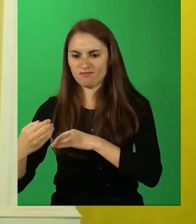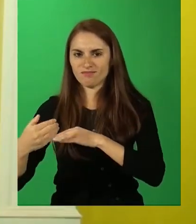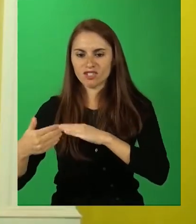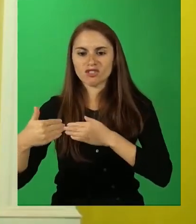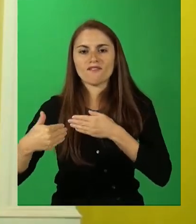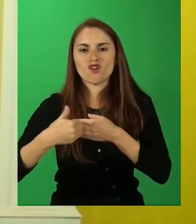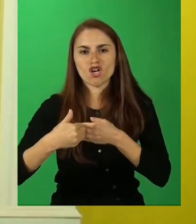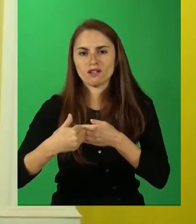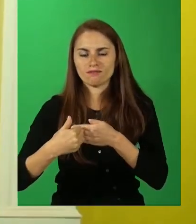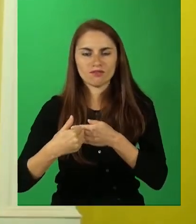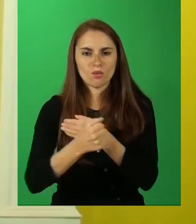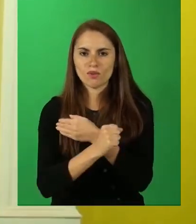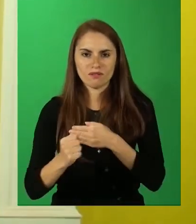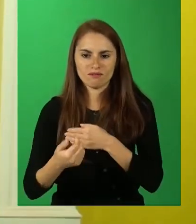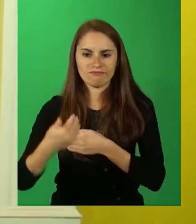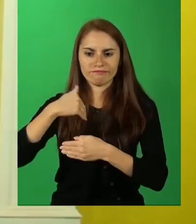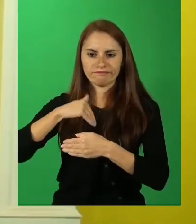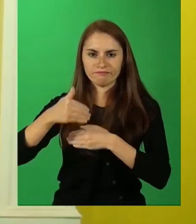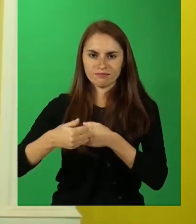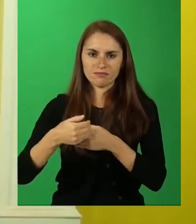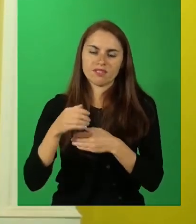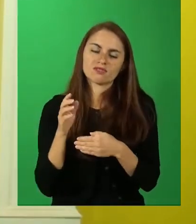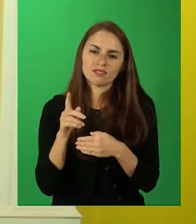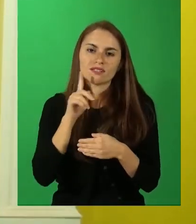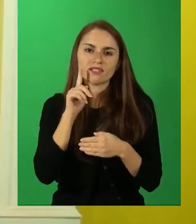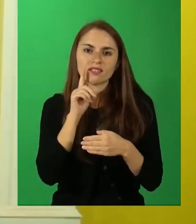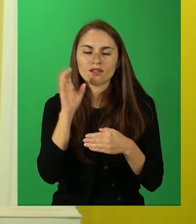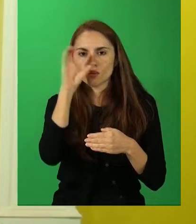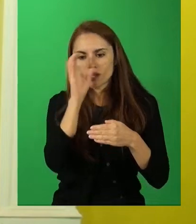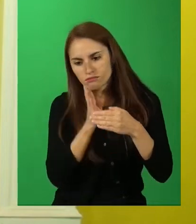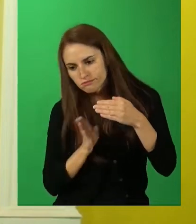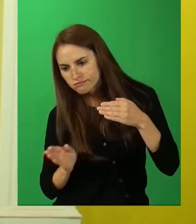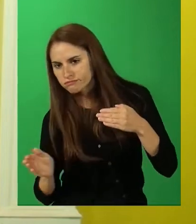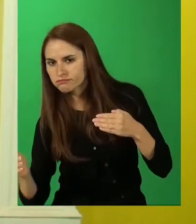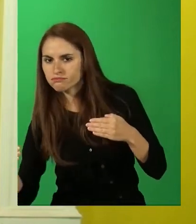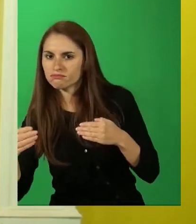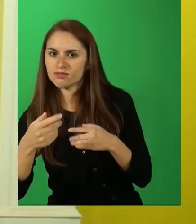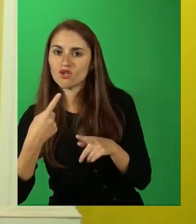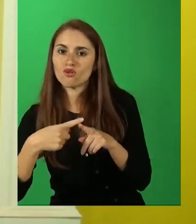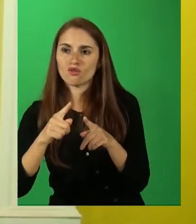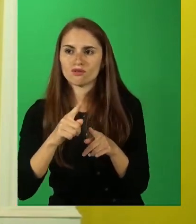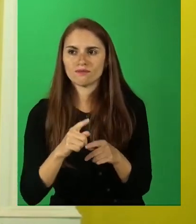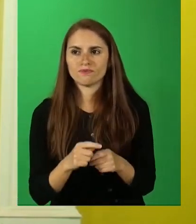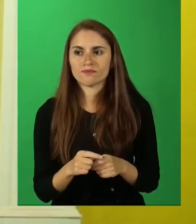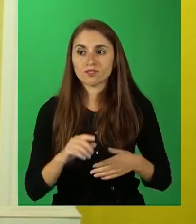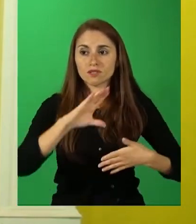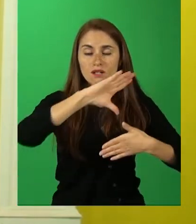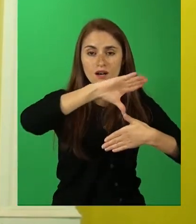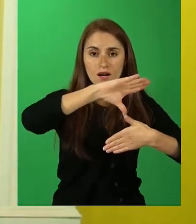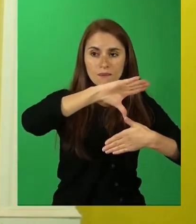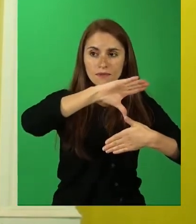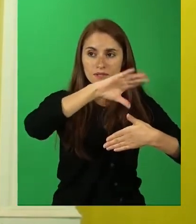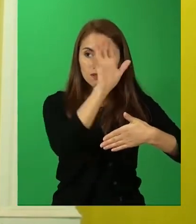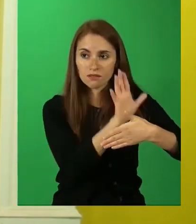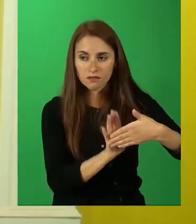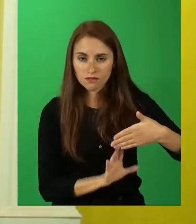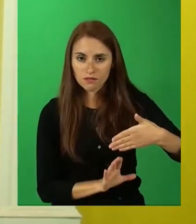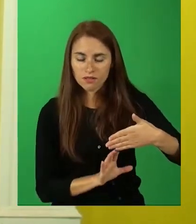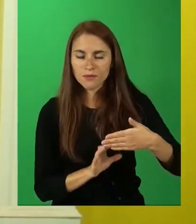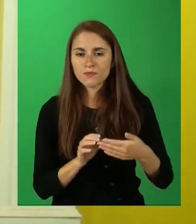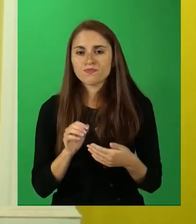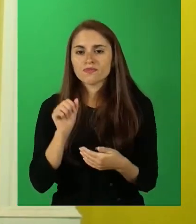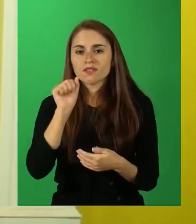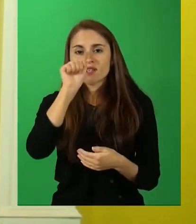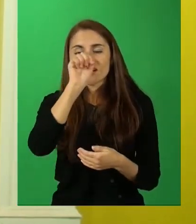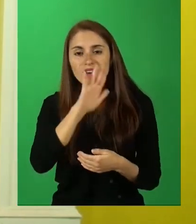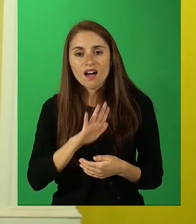camino. ¿Ya? Fíjense en esto. Se incluye América, se incluye el sur de África,